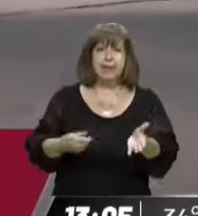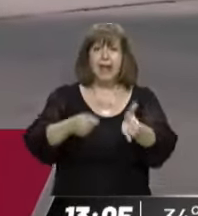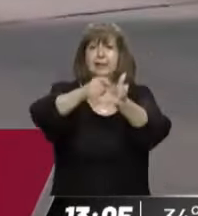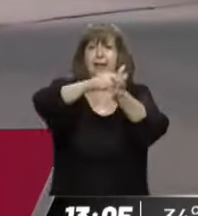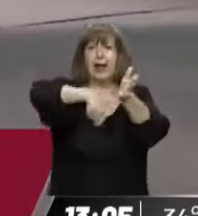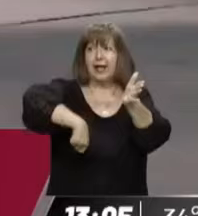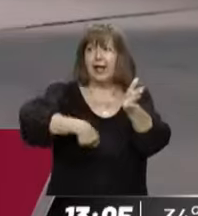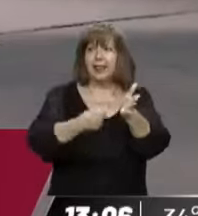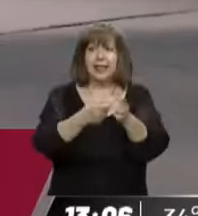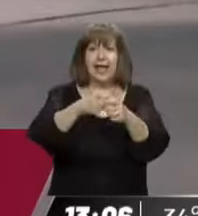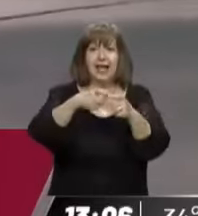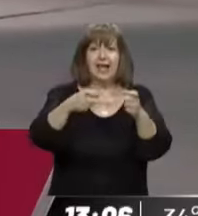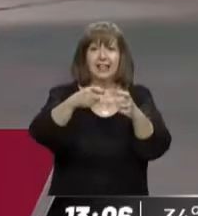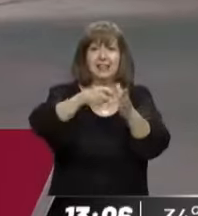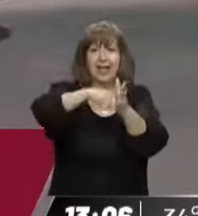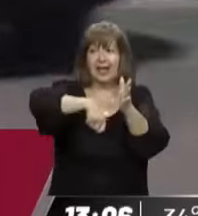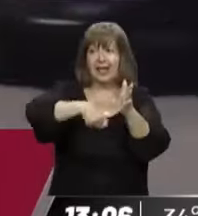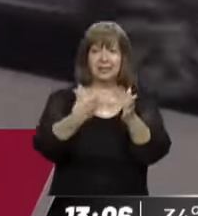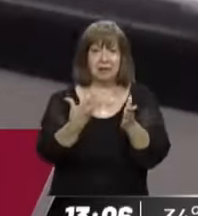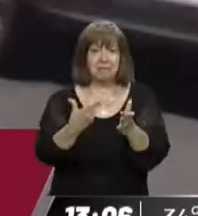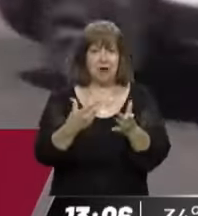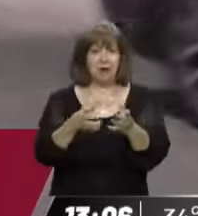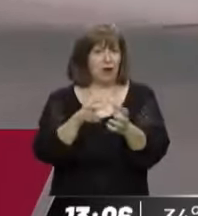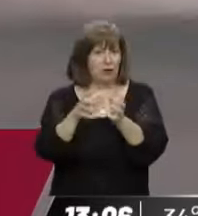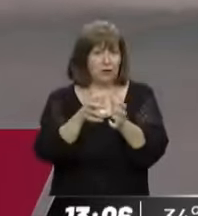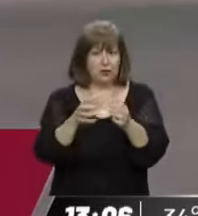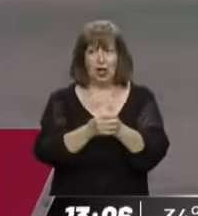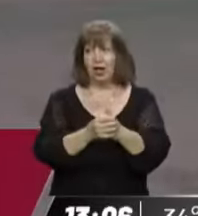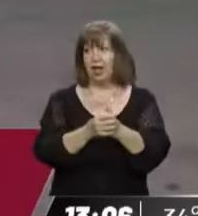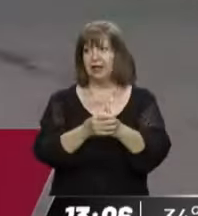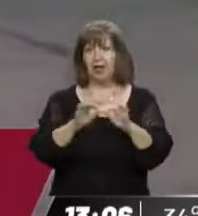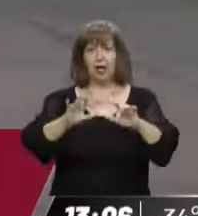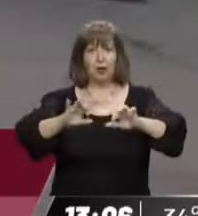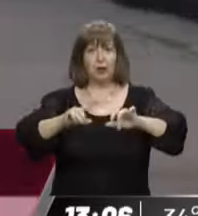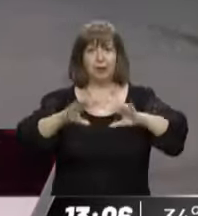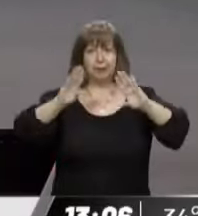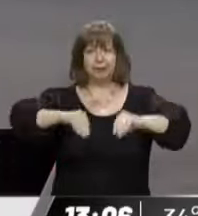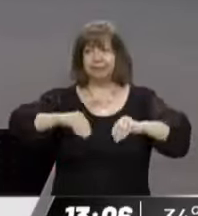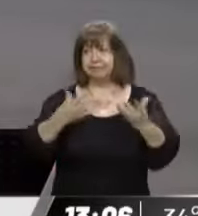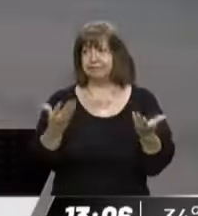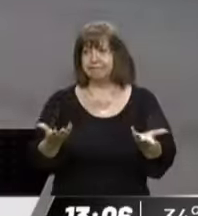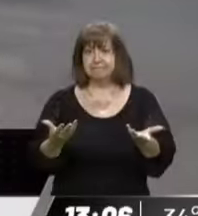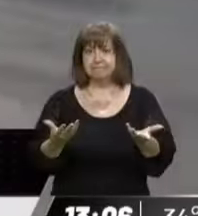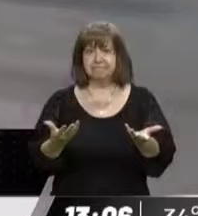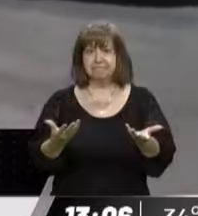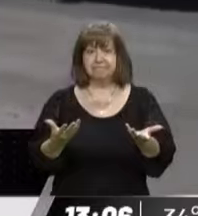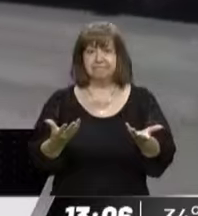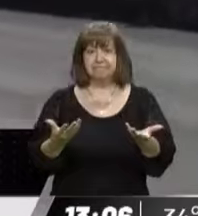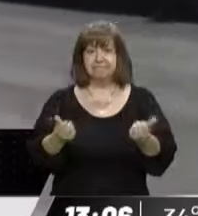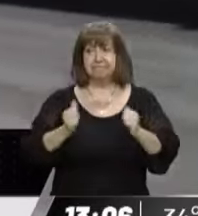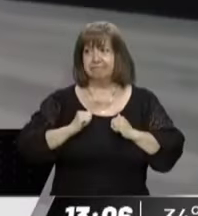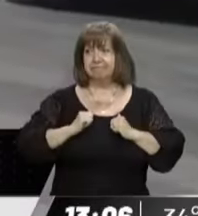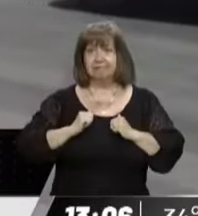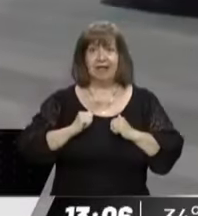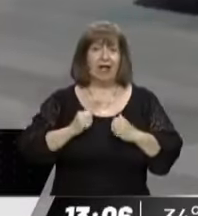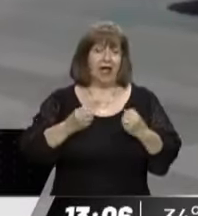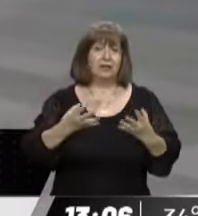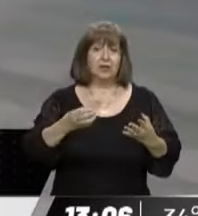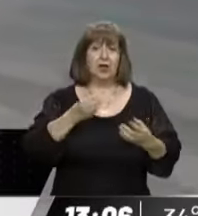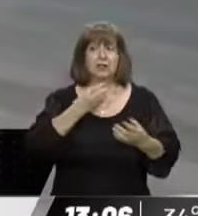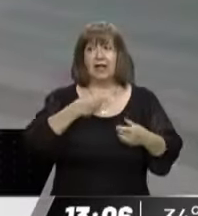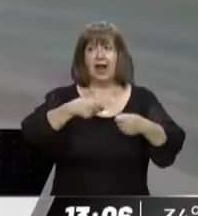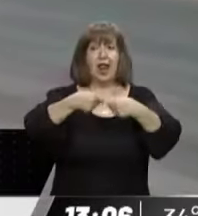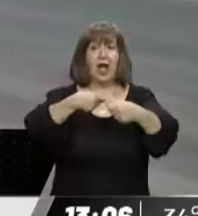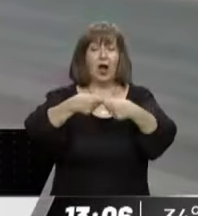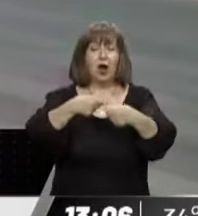tarjeta o cobrar a través de las computadoras que no les están funcionando porque están sin energía entonces bueno se complica bastante